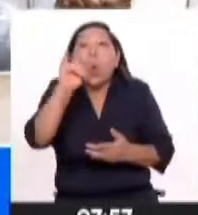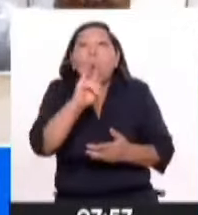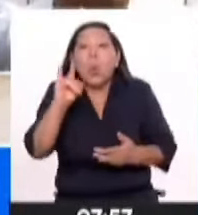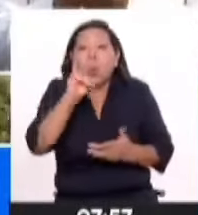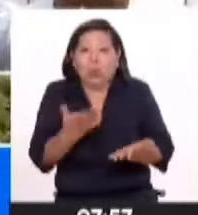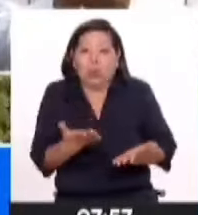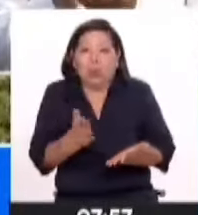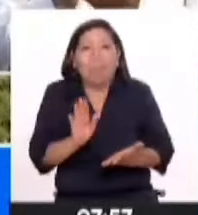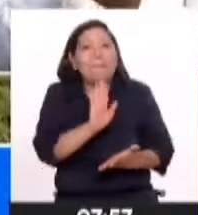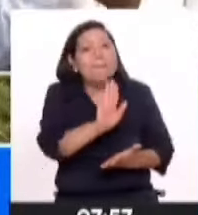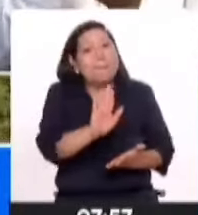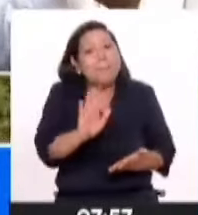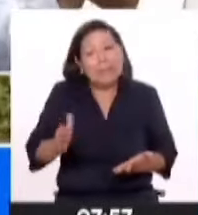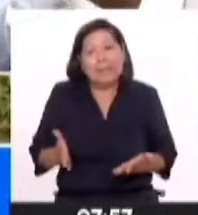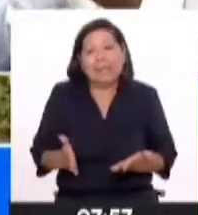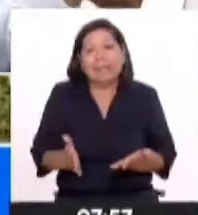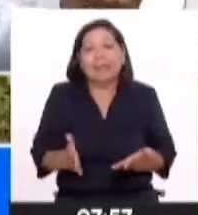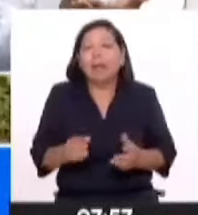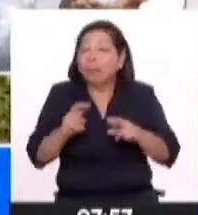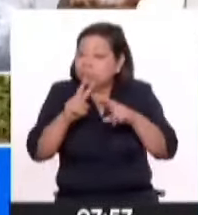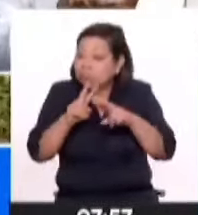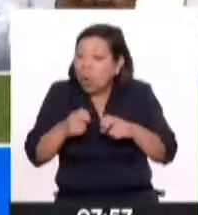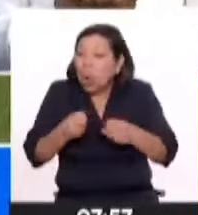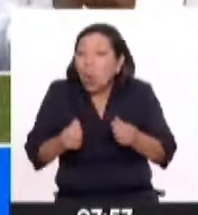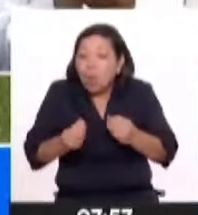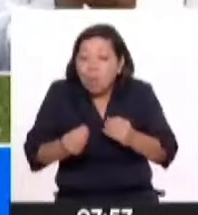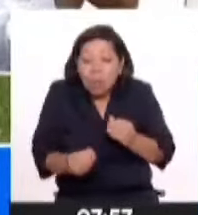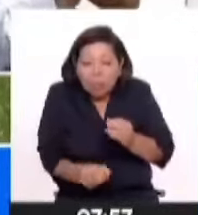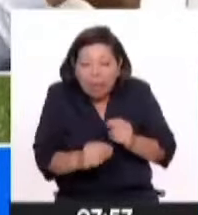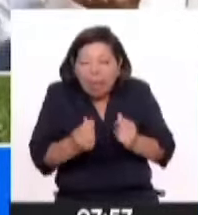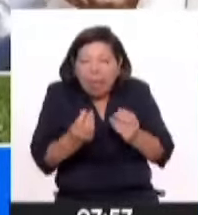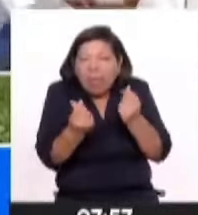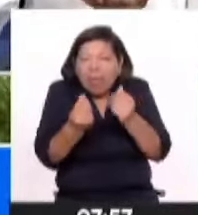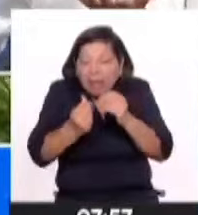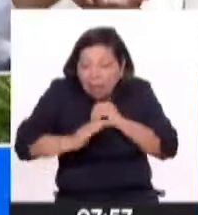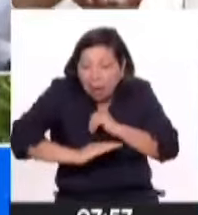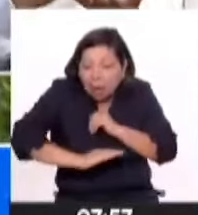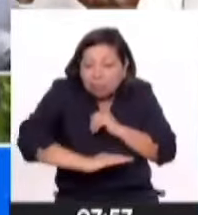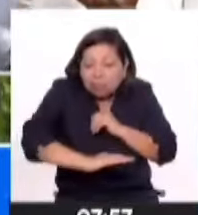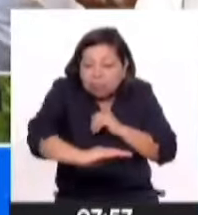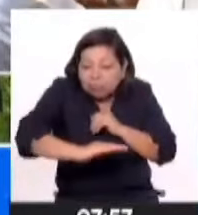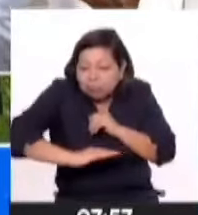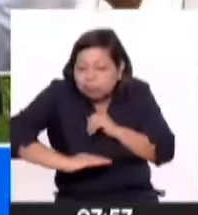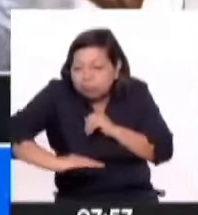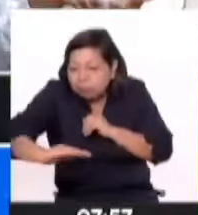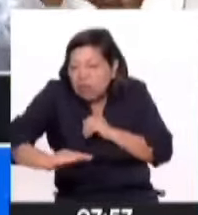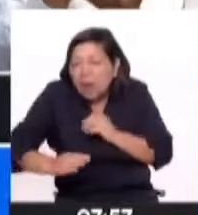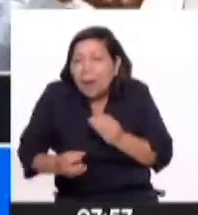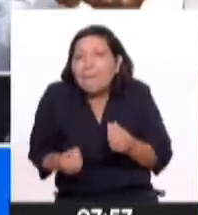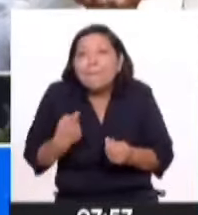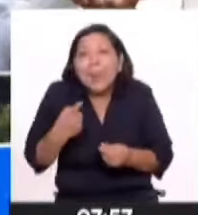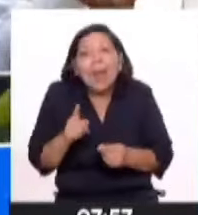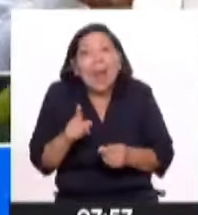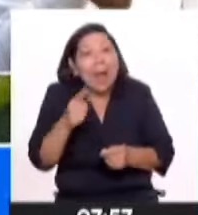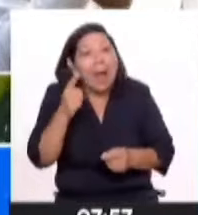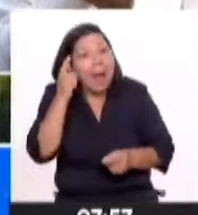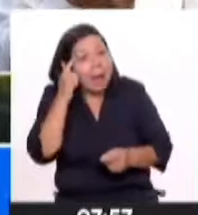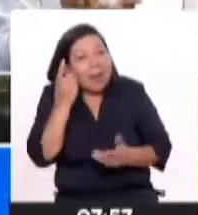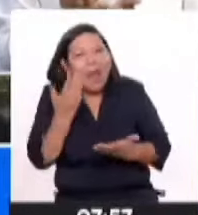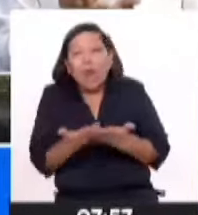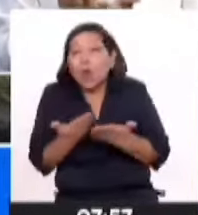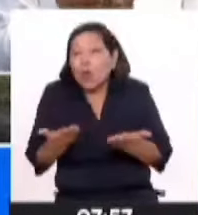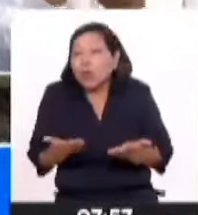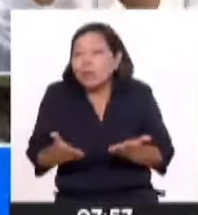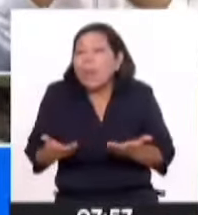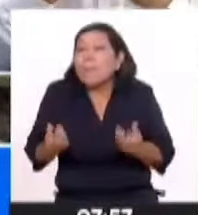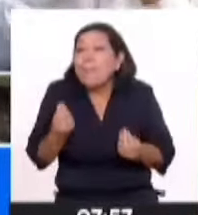adecuado de los análisis de suelos a nivel nacional para que los productores puedan tener este instrumento